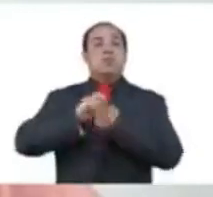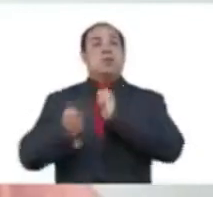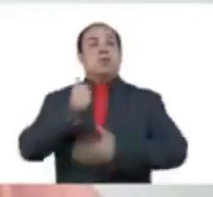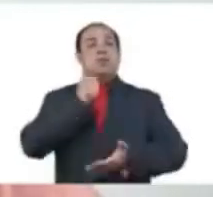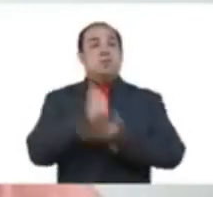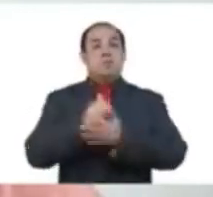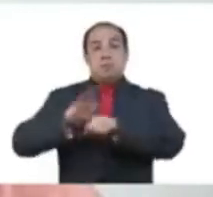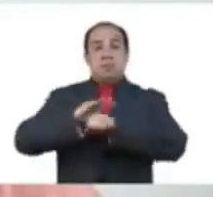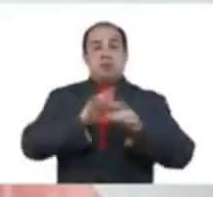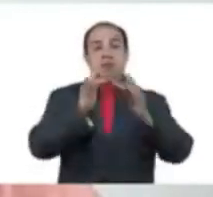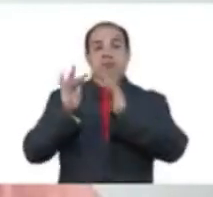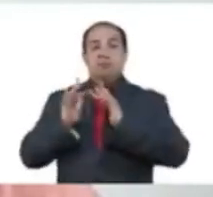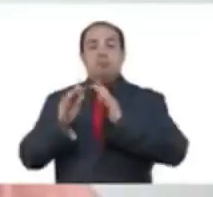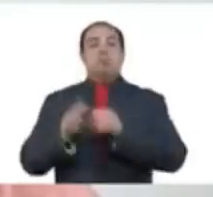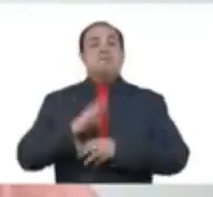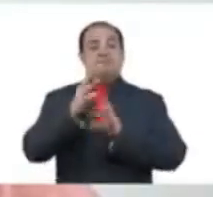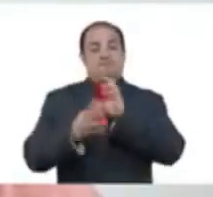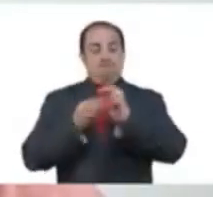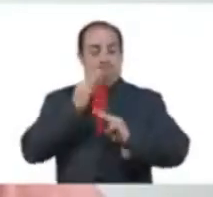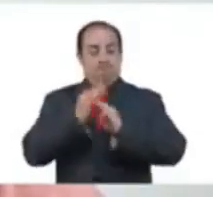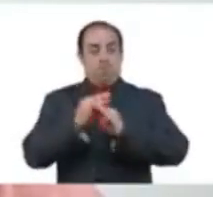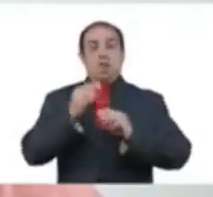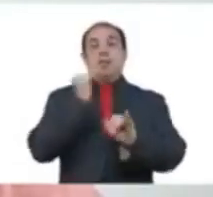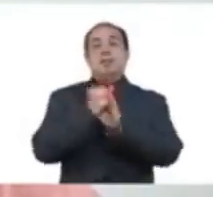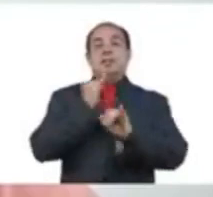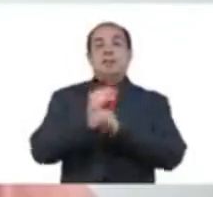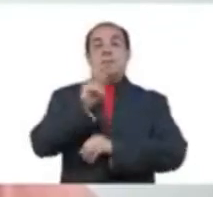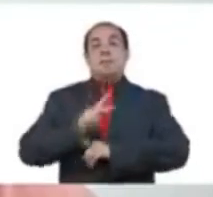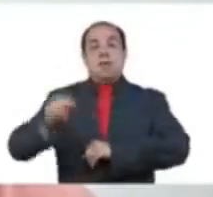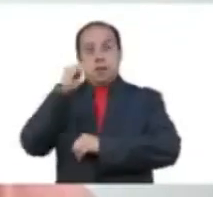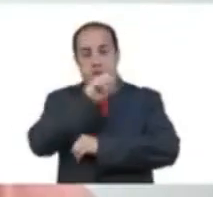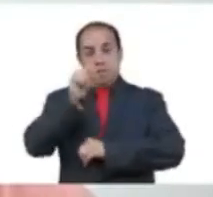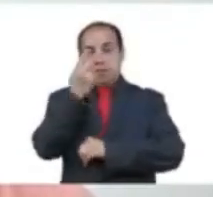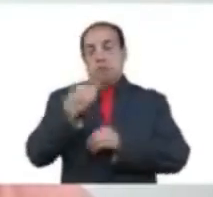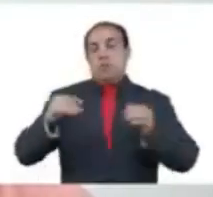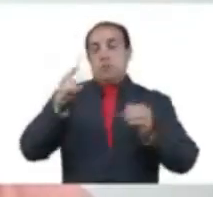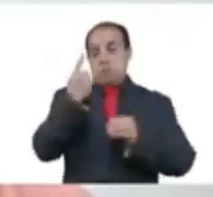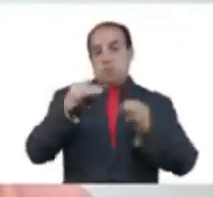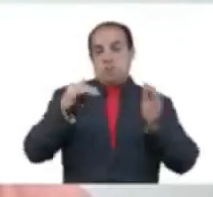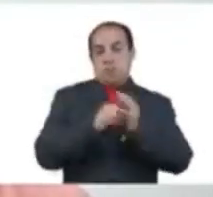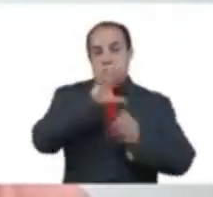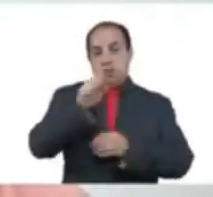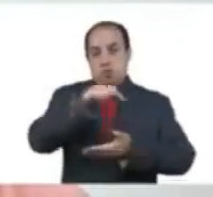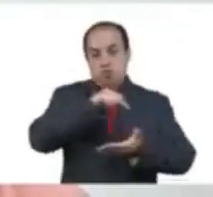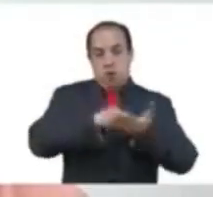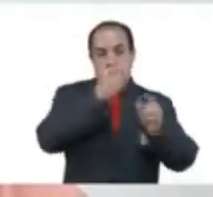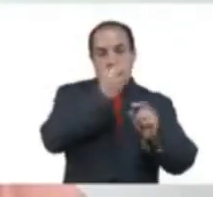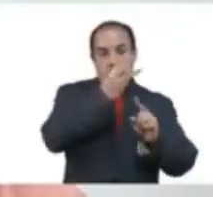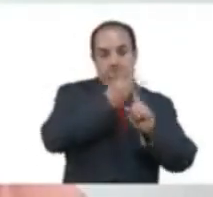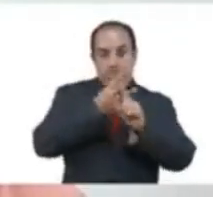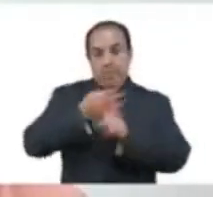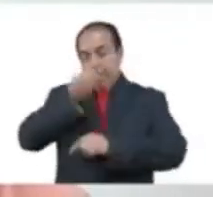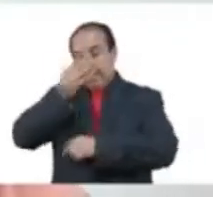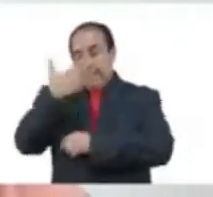del mundo con internet público y gratuito con 21.500 puntos. Hoy tenemos ya casi 10.000 puntos más,